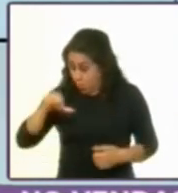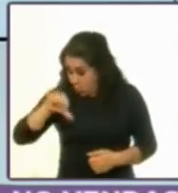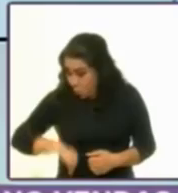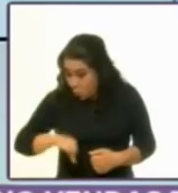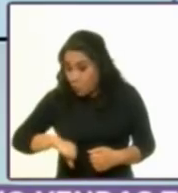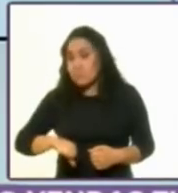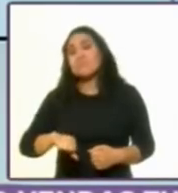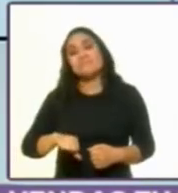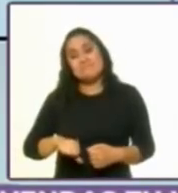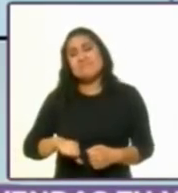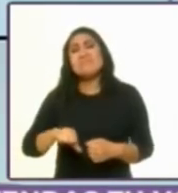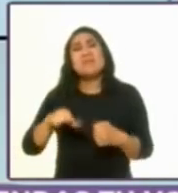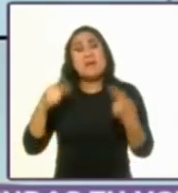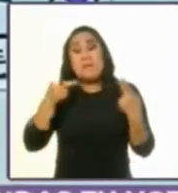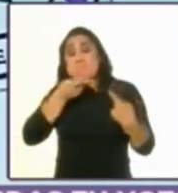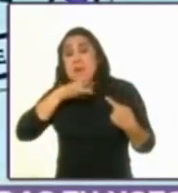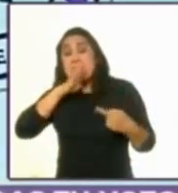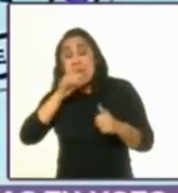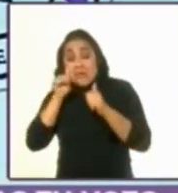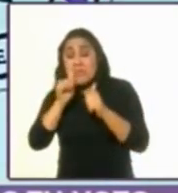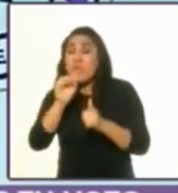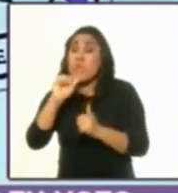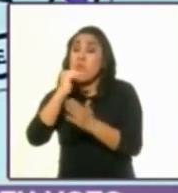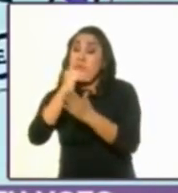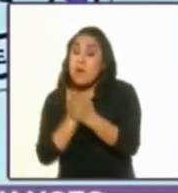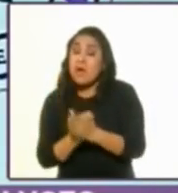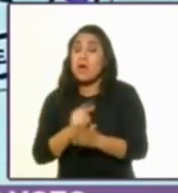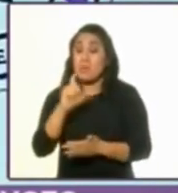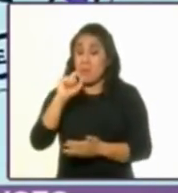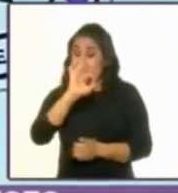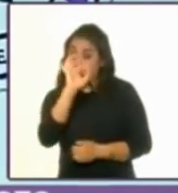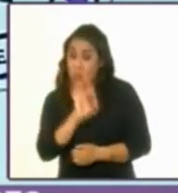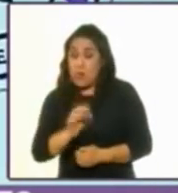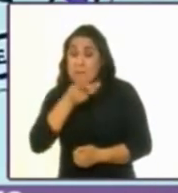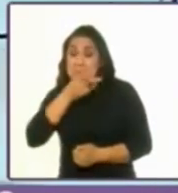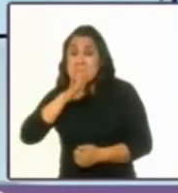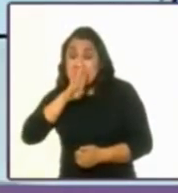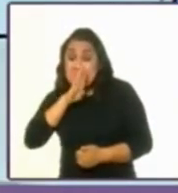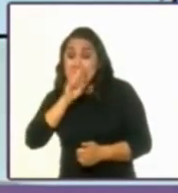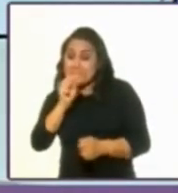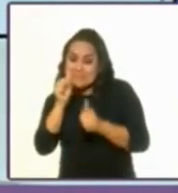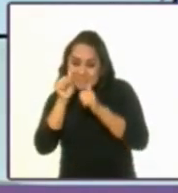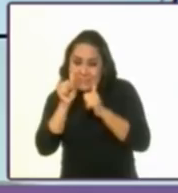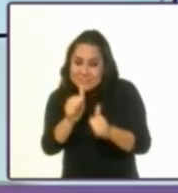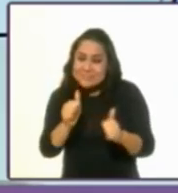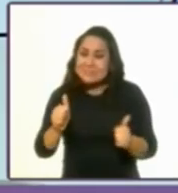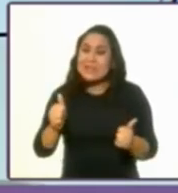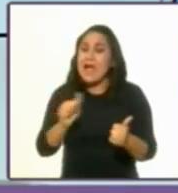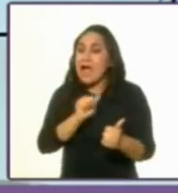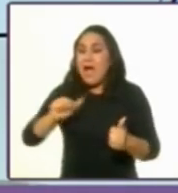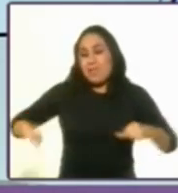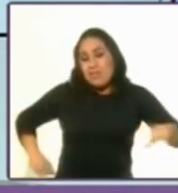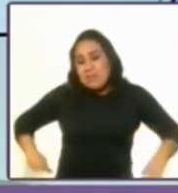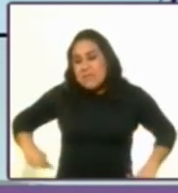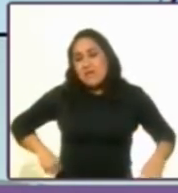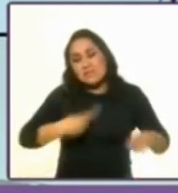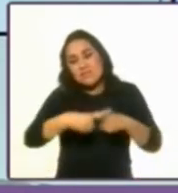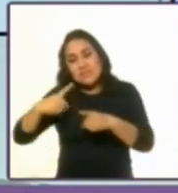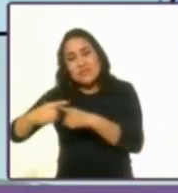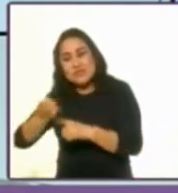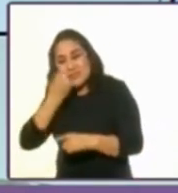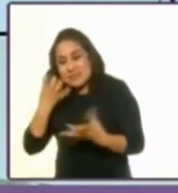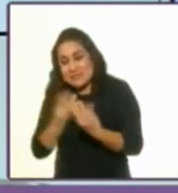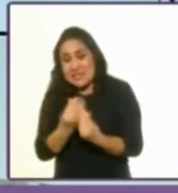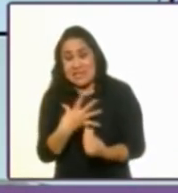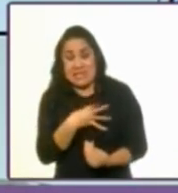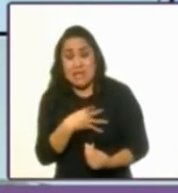sumamente baja menos del 20 por ciento de los padres de familia se involucra activamente en las actividades escolares y esto es